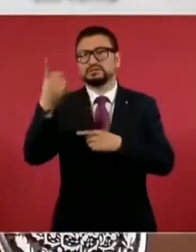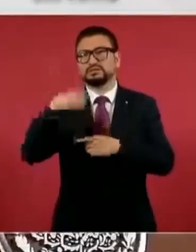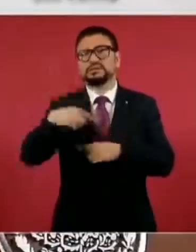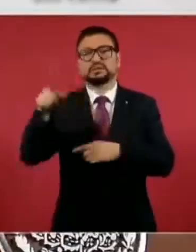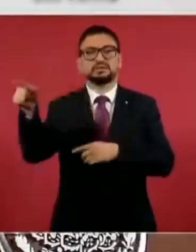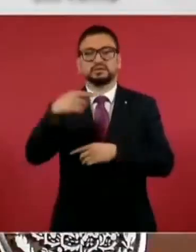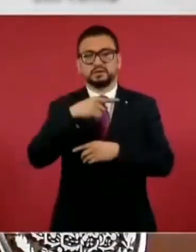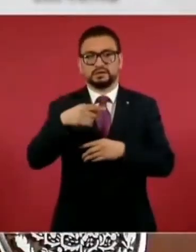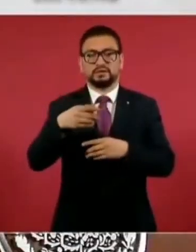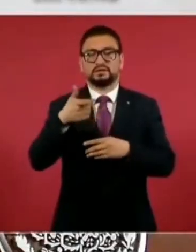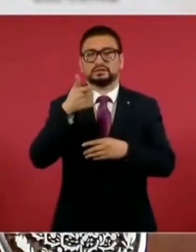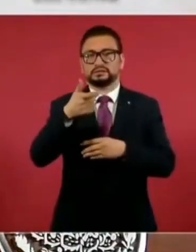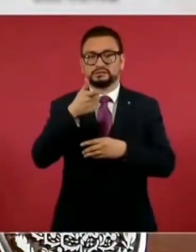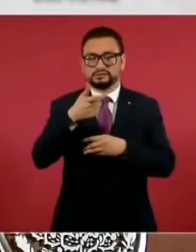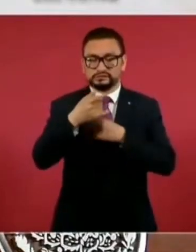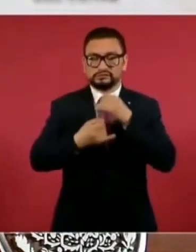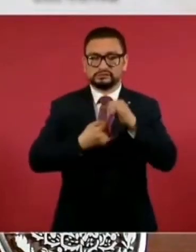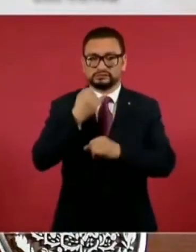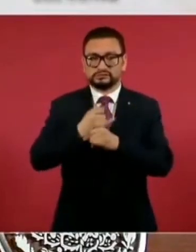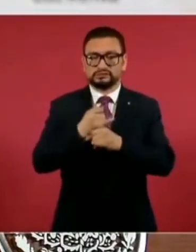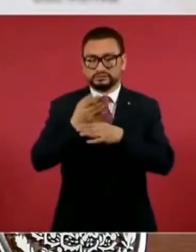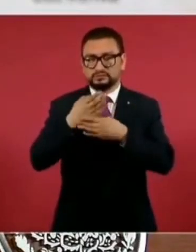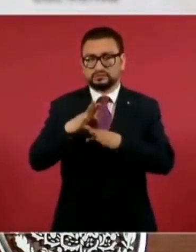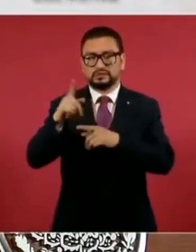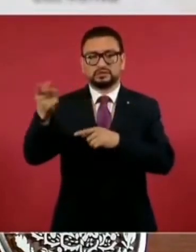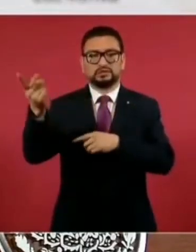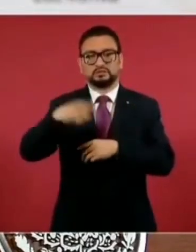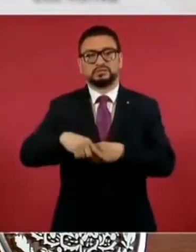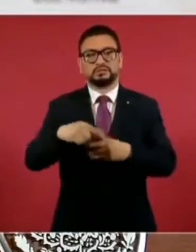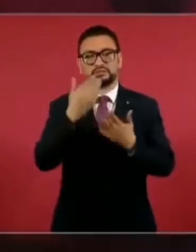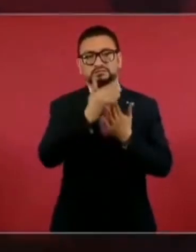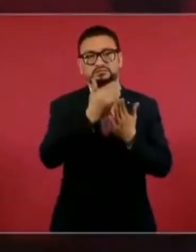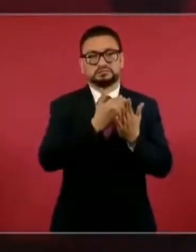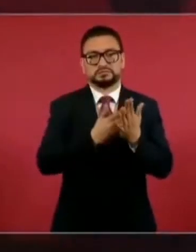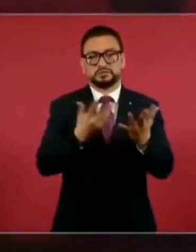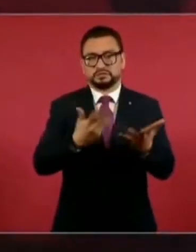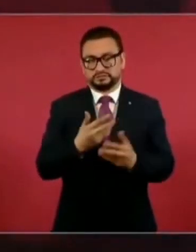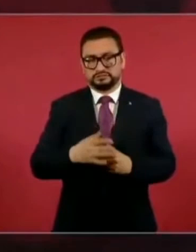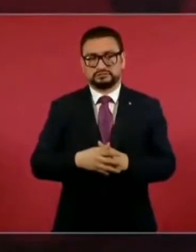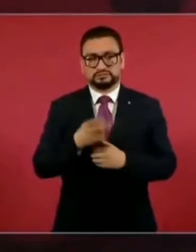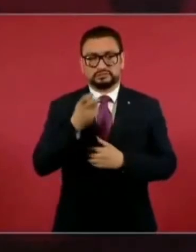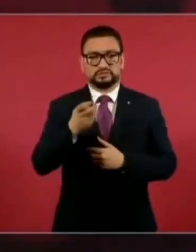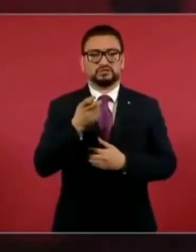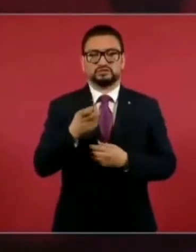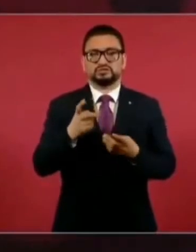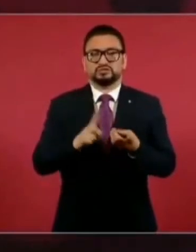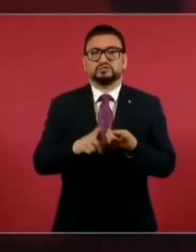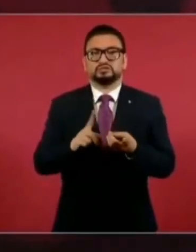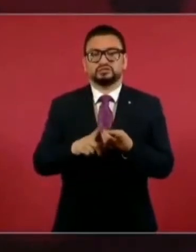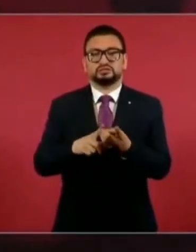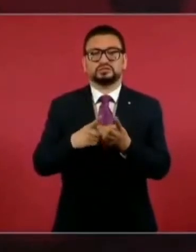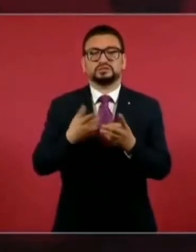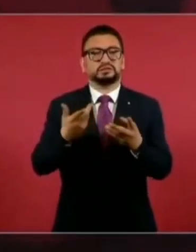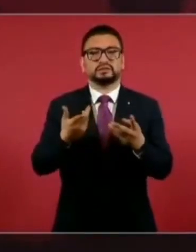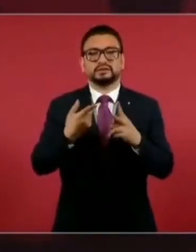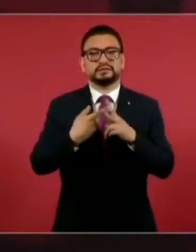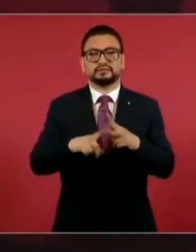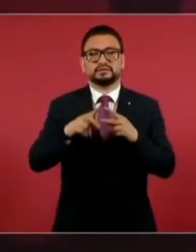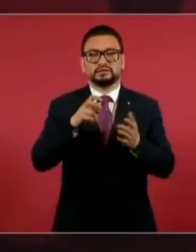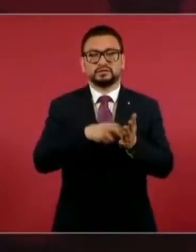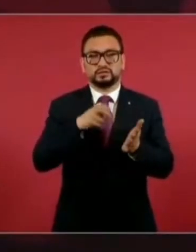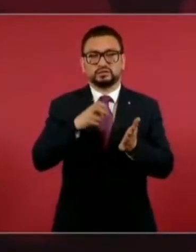organismos financieros internacionales. Ellos ponían la agenda. ¿De dónde surge lo de las